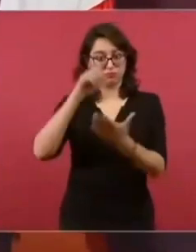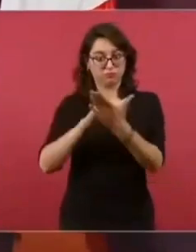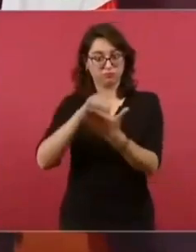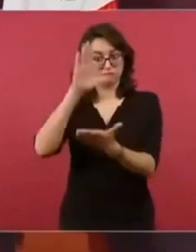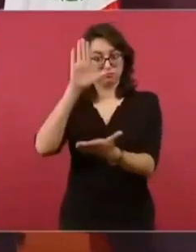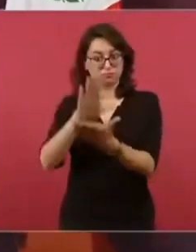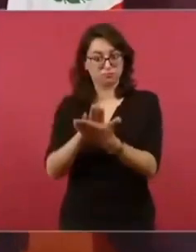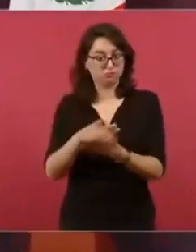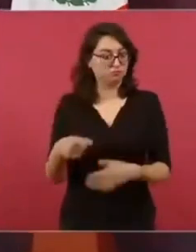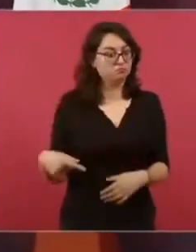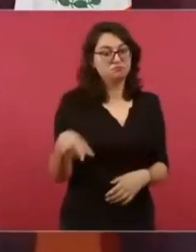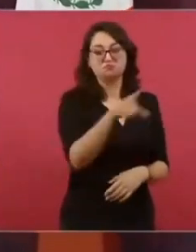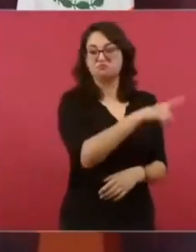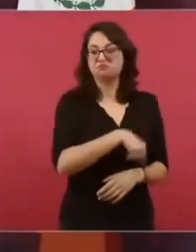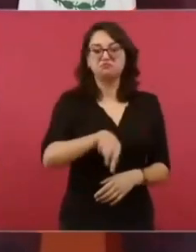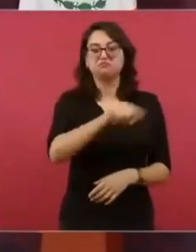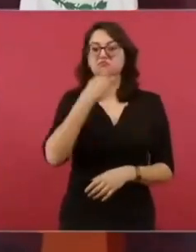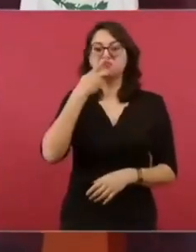el número de votos.